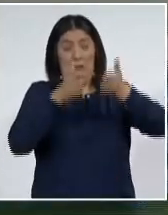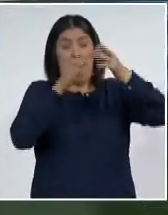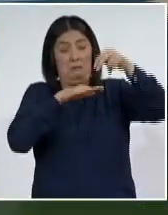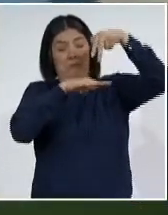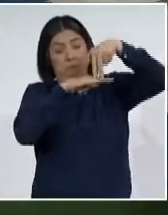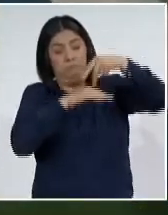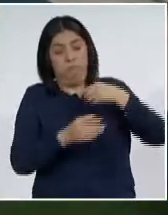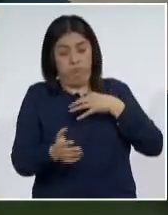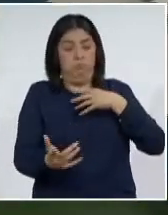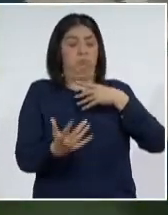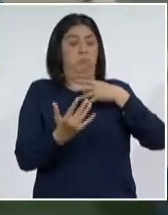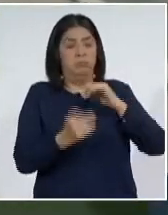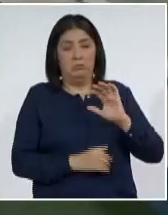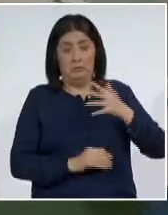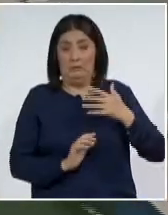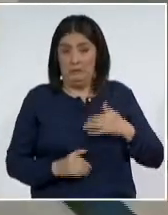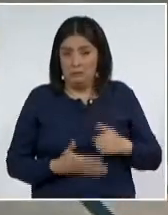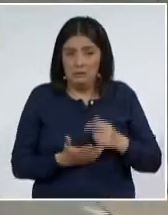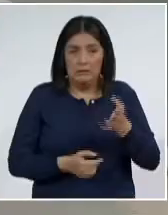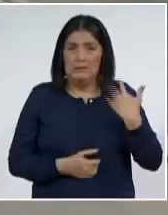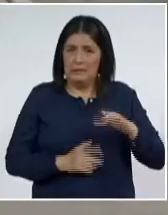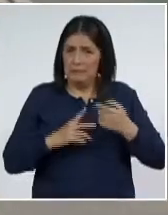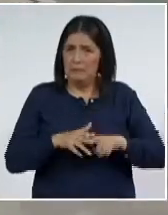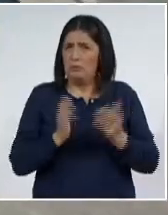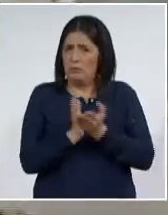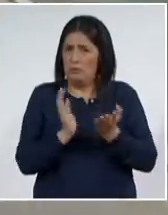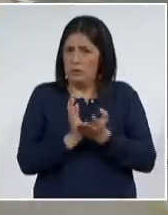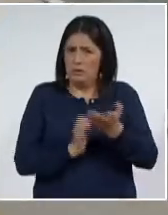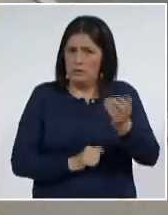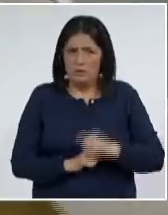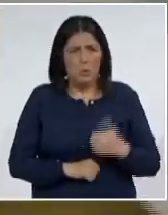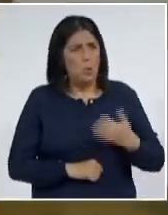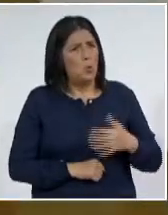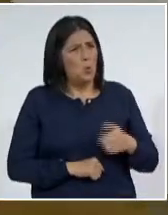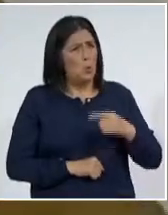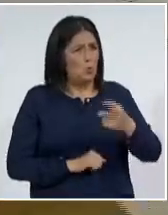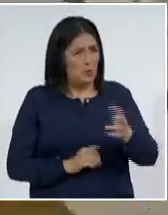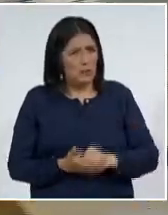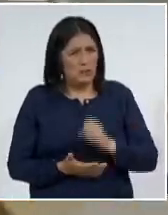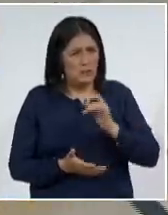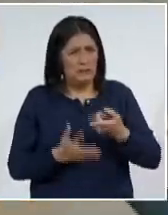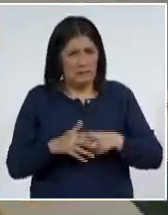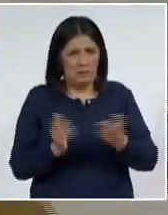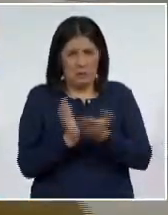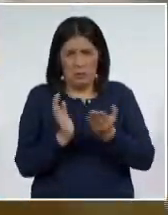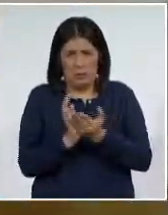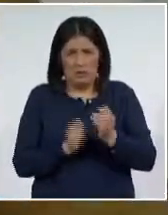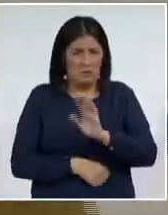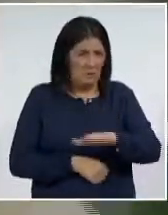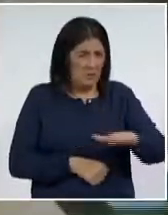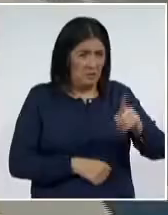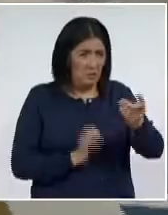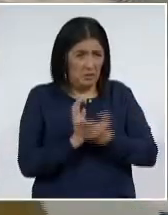azotea ubicada en un 5º piso. Ya se inició el año escolar y de esta forma están iniciando... digamos, el colegio, los niños de